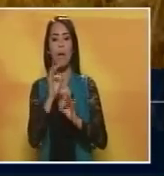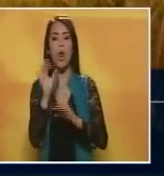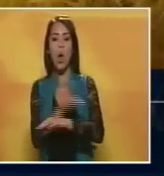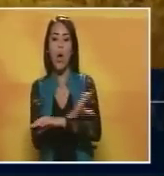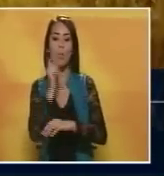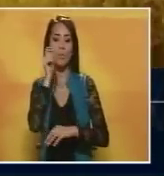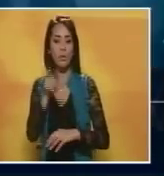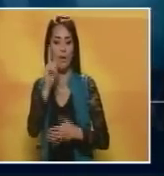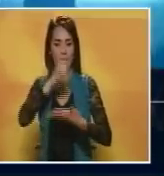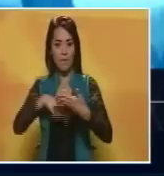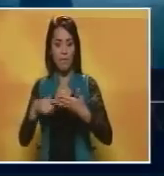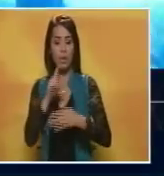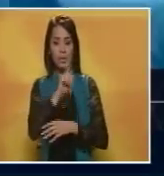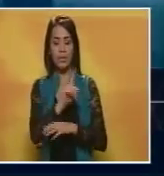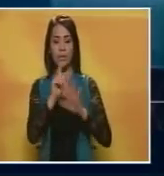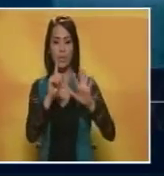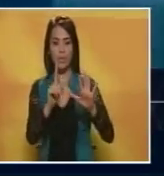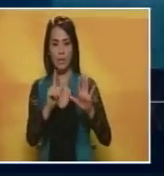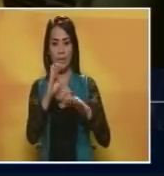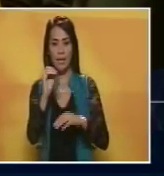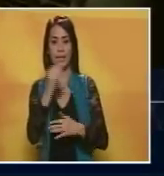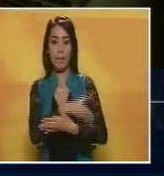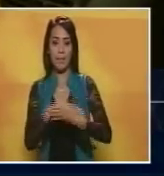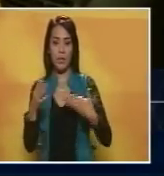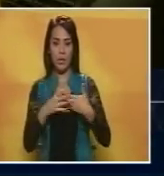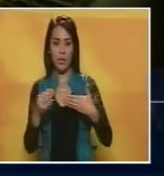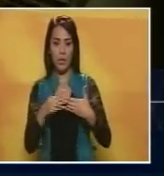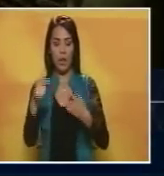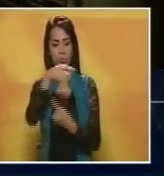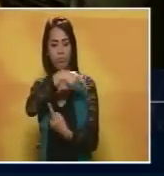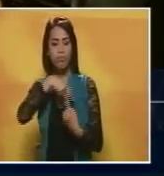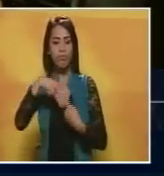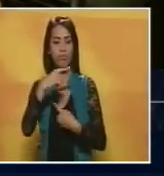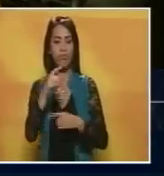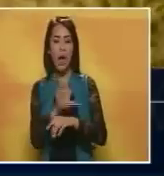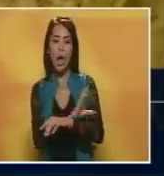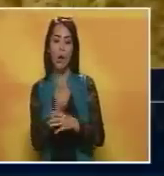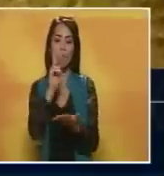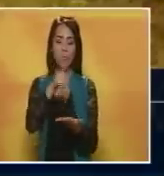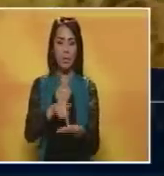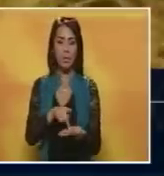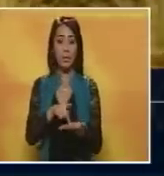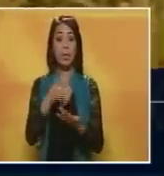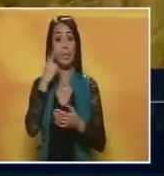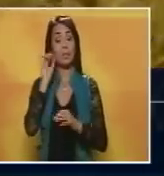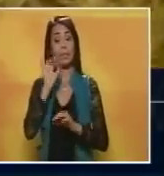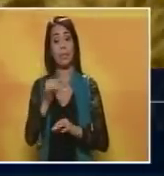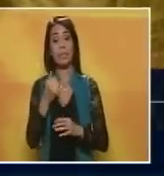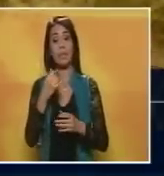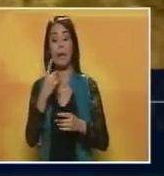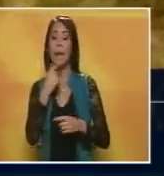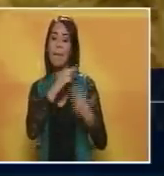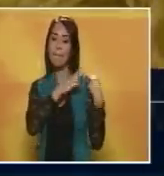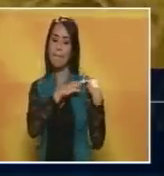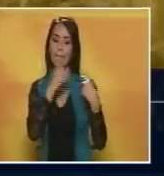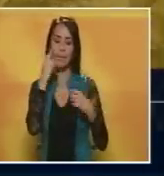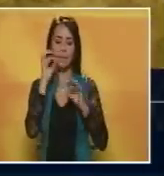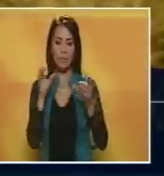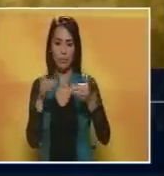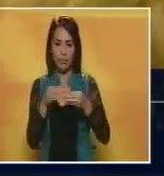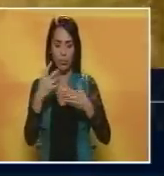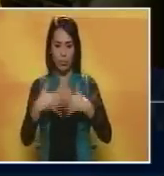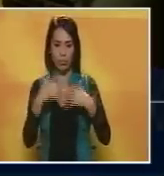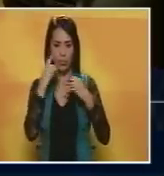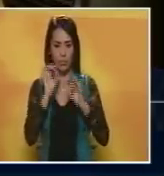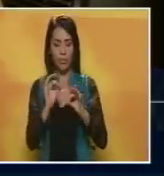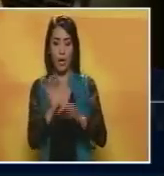firmó un acuerdo de 160 millones de dólares para una gira de conciertos así lo dieron a conocer la productora de conciertos y la empresa de